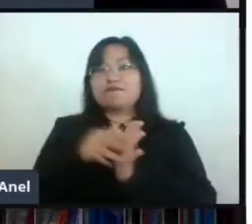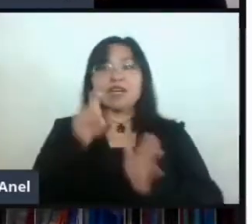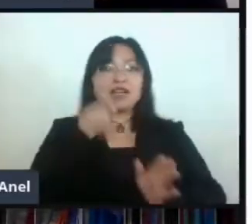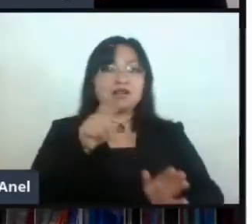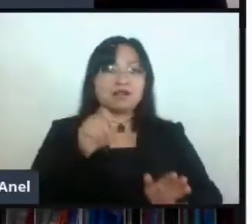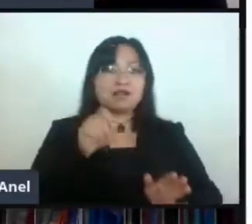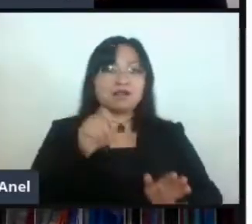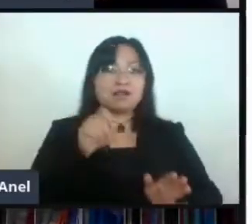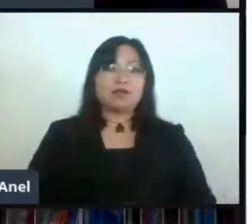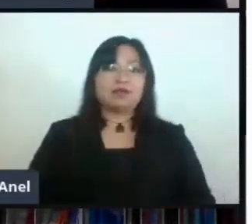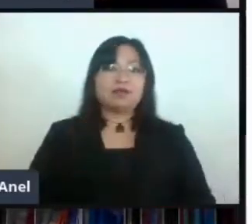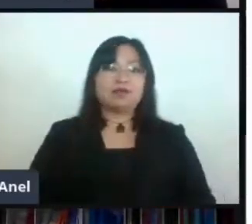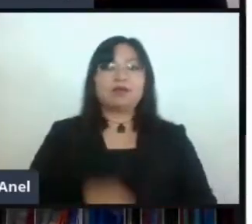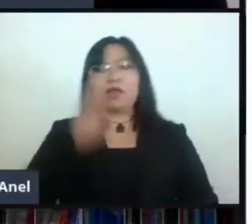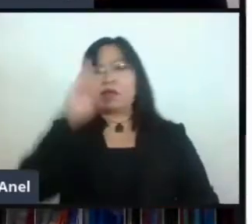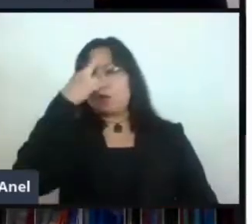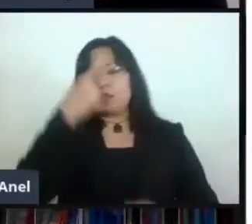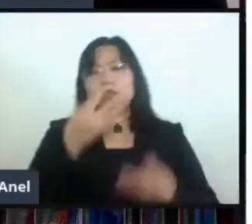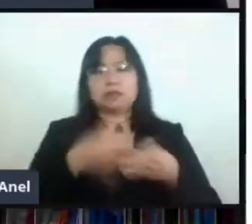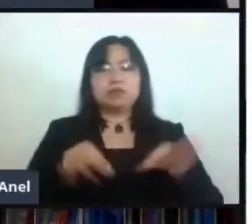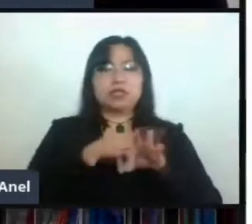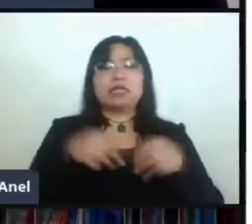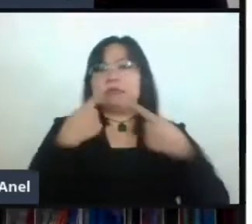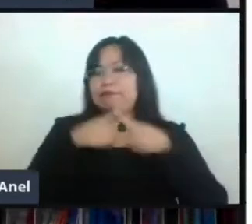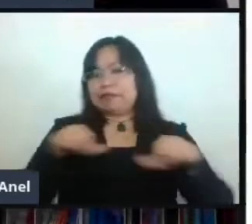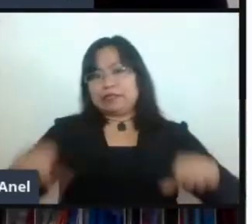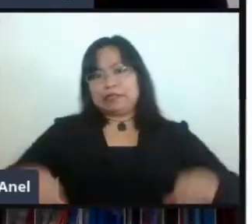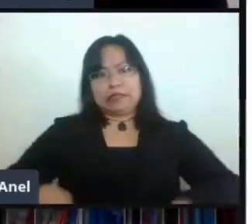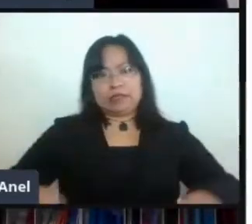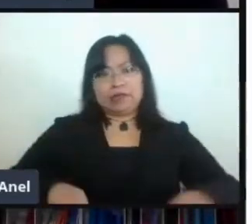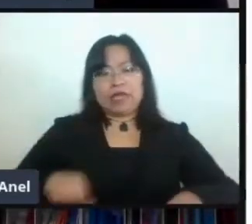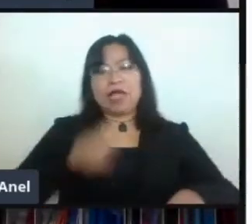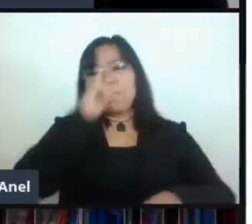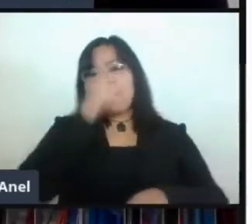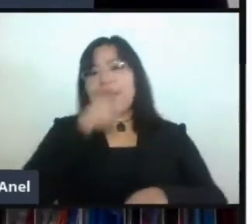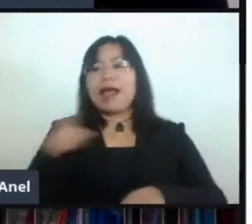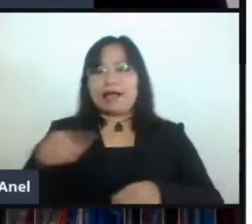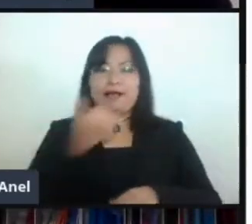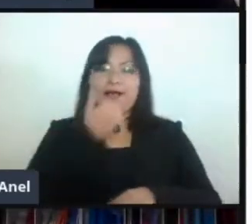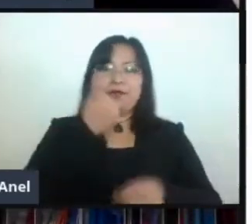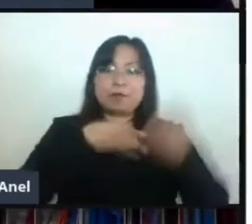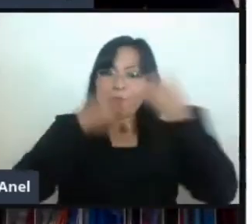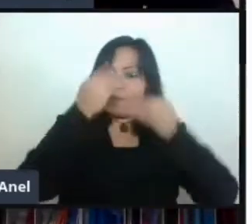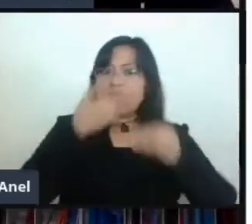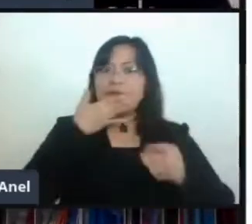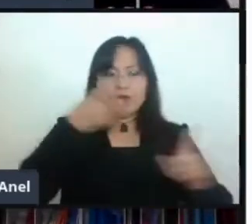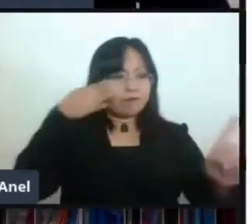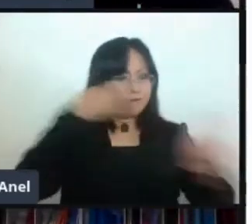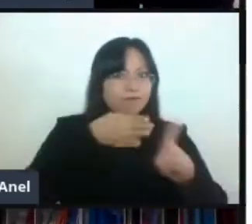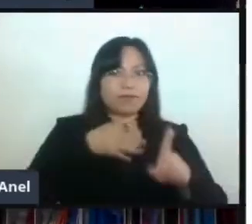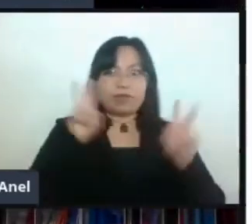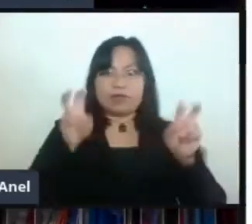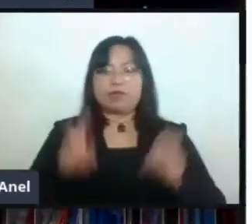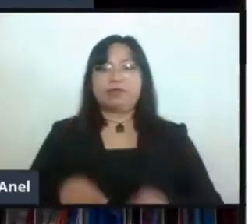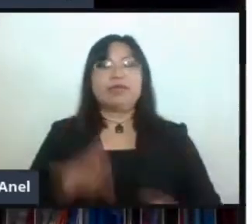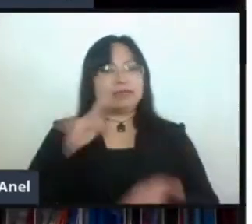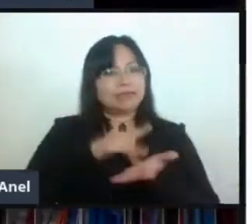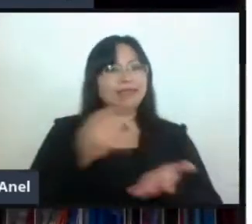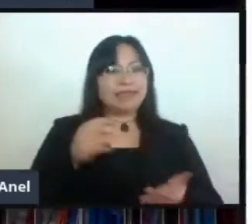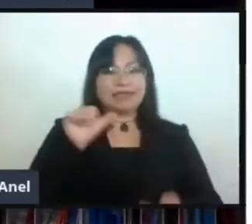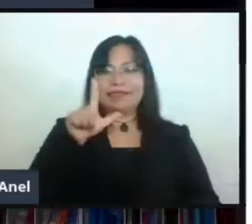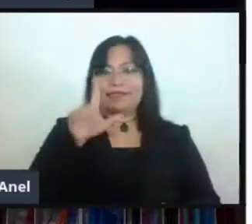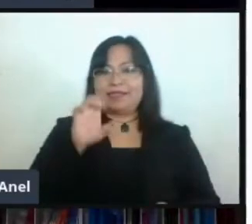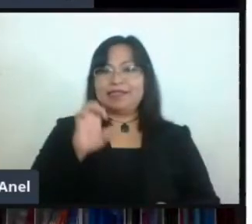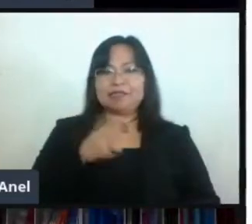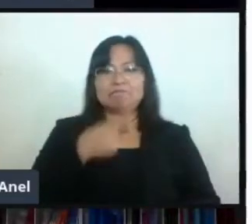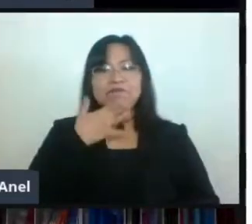Claro. Bueno, esta es la manera, Carlos, de hacer una rúbrica. Padrísimo. Muchas gracias, Ale. Yo creo que fue muy útil, ¿no?